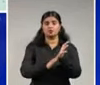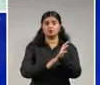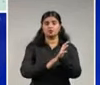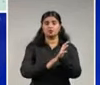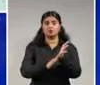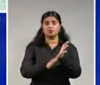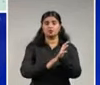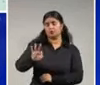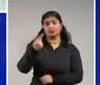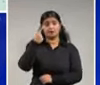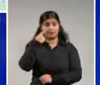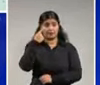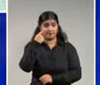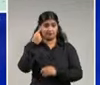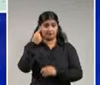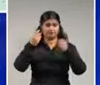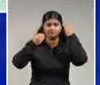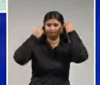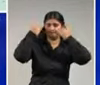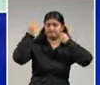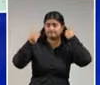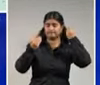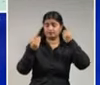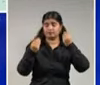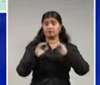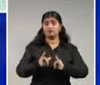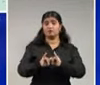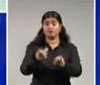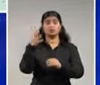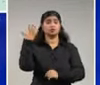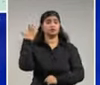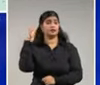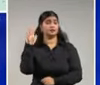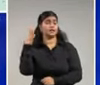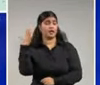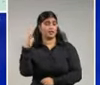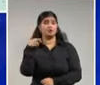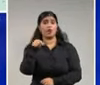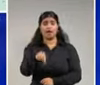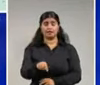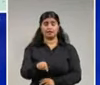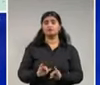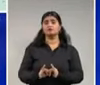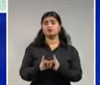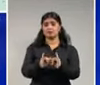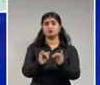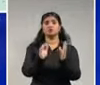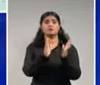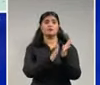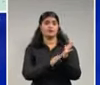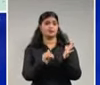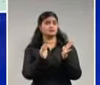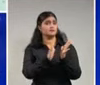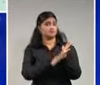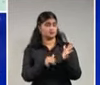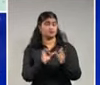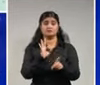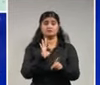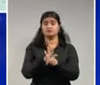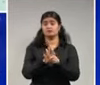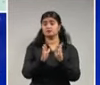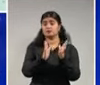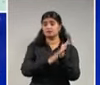cuando analizamos los importados, aquí está por meses. A partir del mes